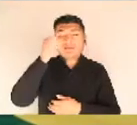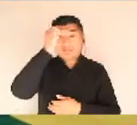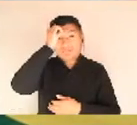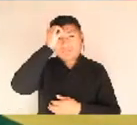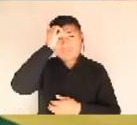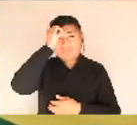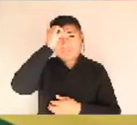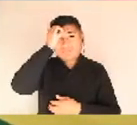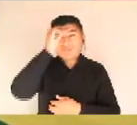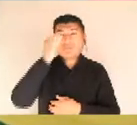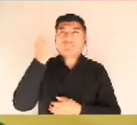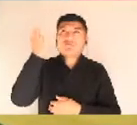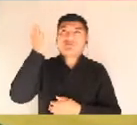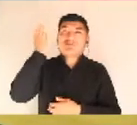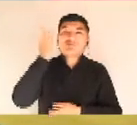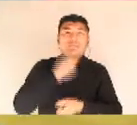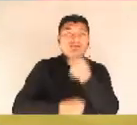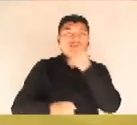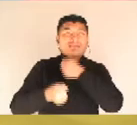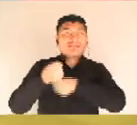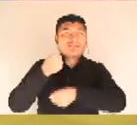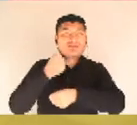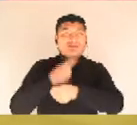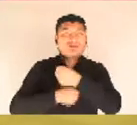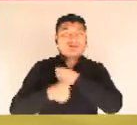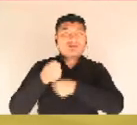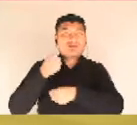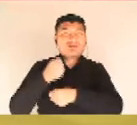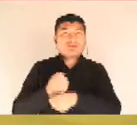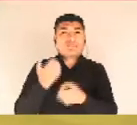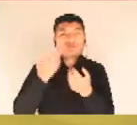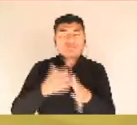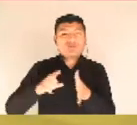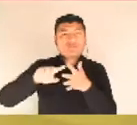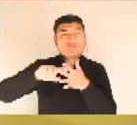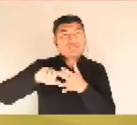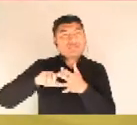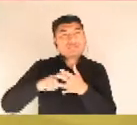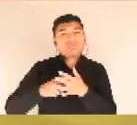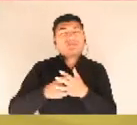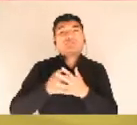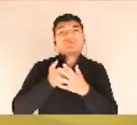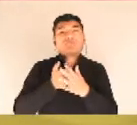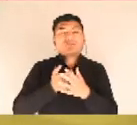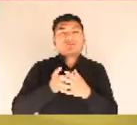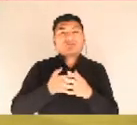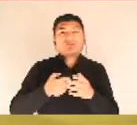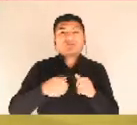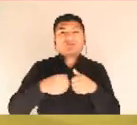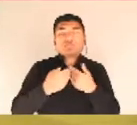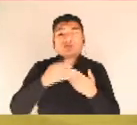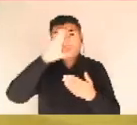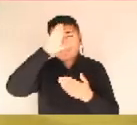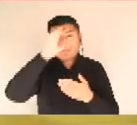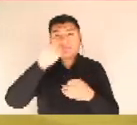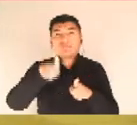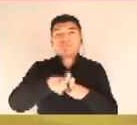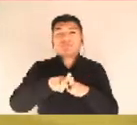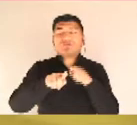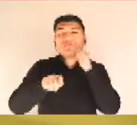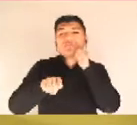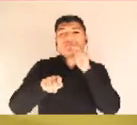hace bastantes años ya ha empezado una relación de hermandad con los hermanos